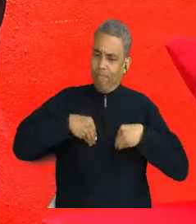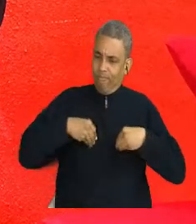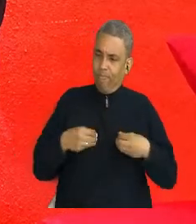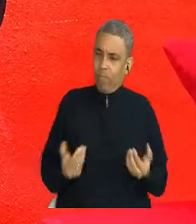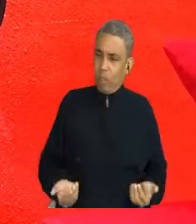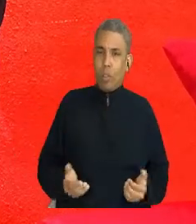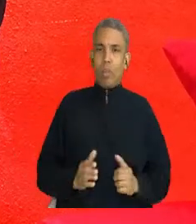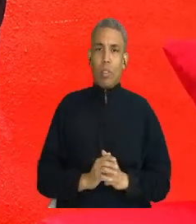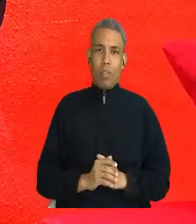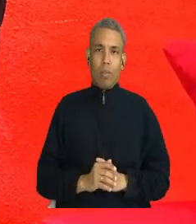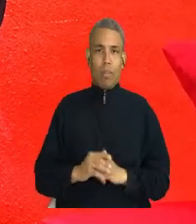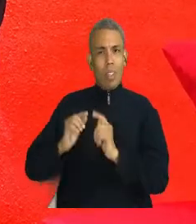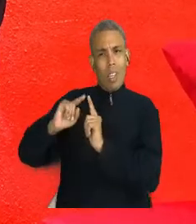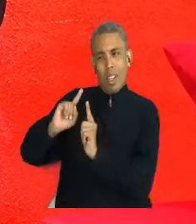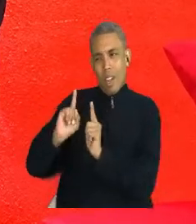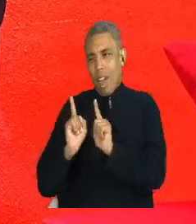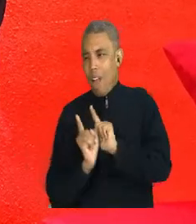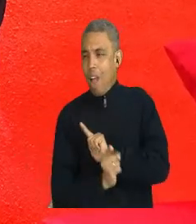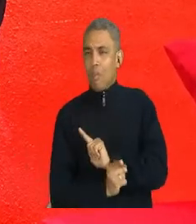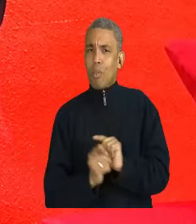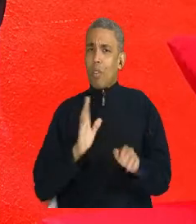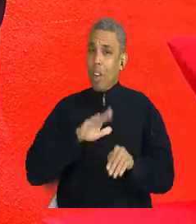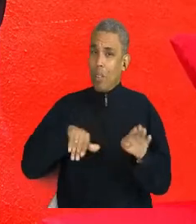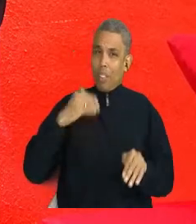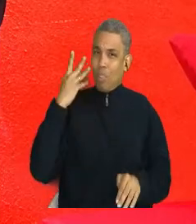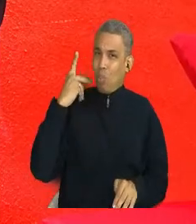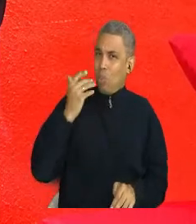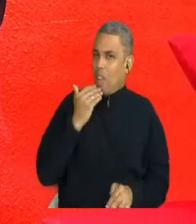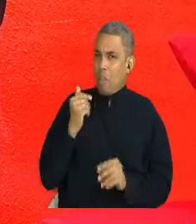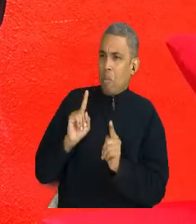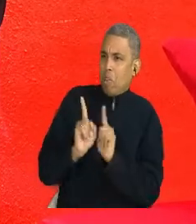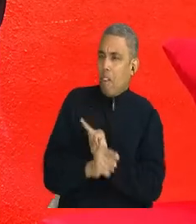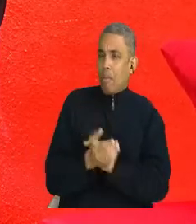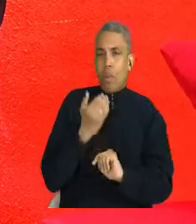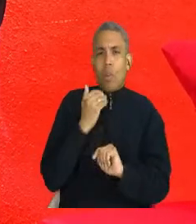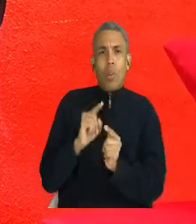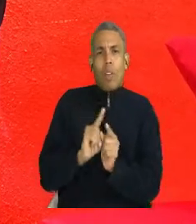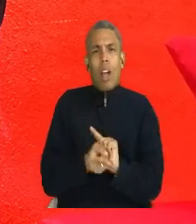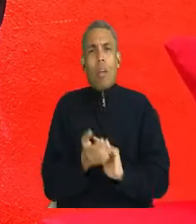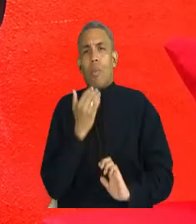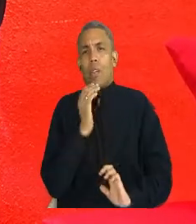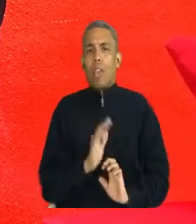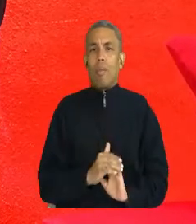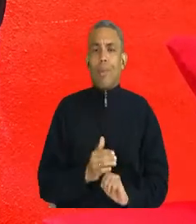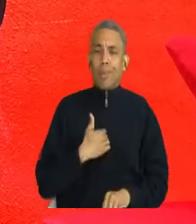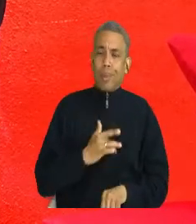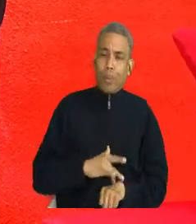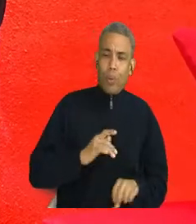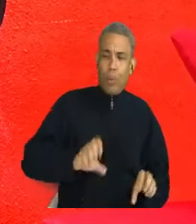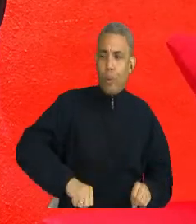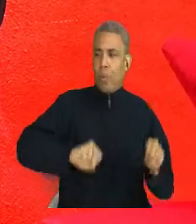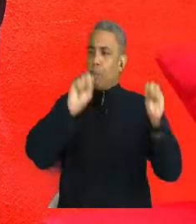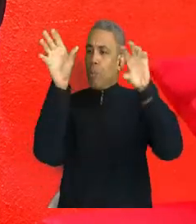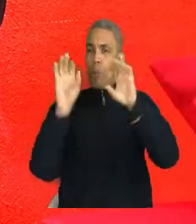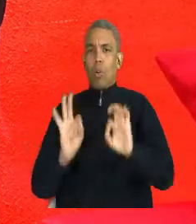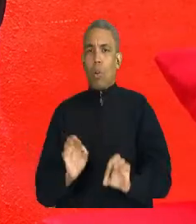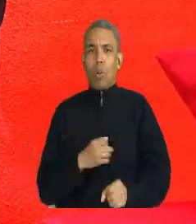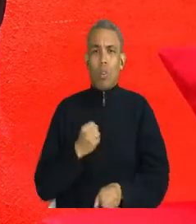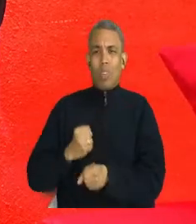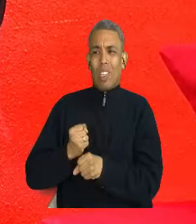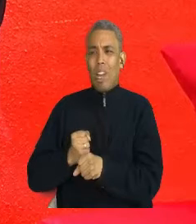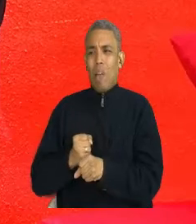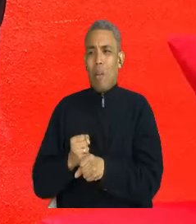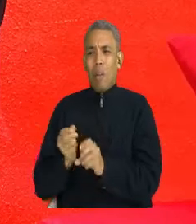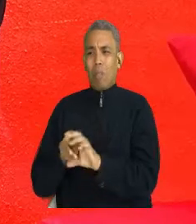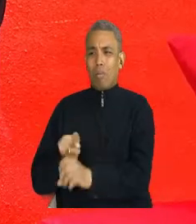la palabra, a esos cambios que nosotros nos enfrentamos diariamente. Puede ser, por ejemplo, un cambio de ciudad, un cambio de trabajo, un cambio de equipo de